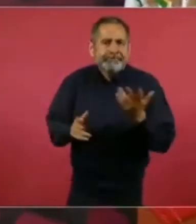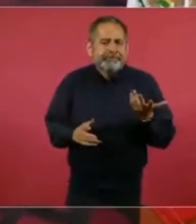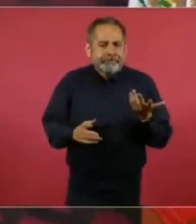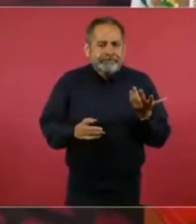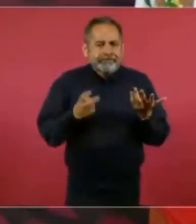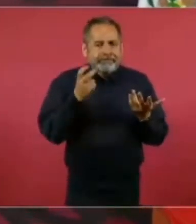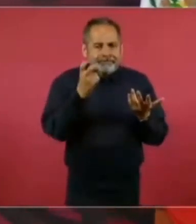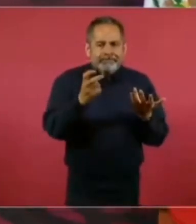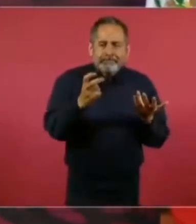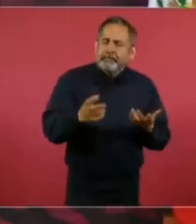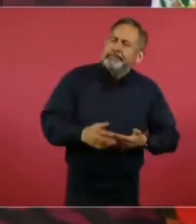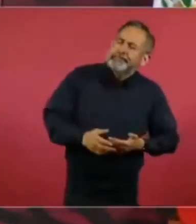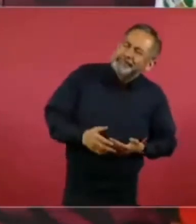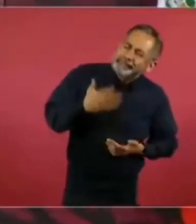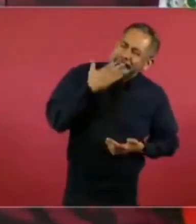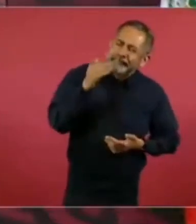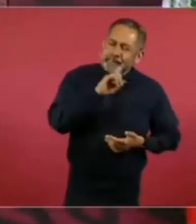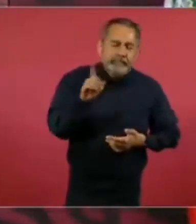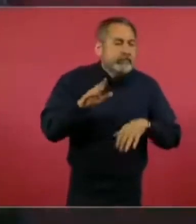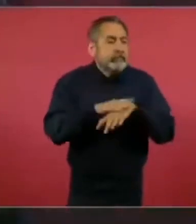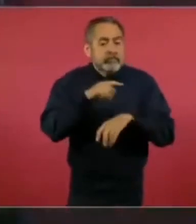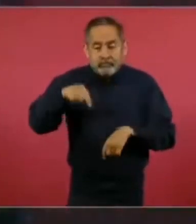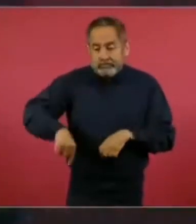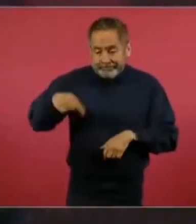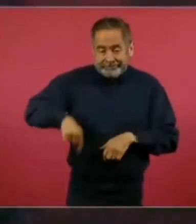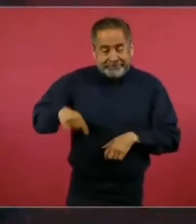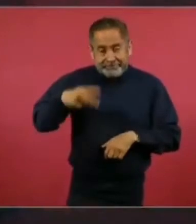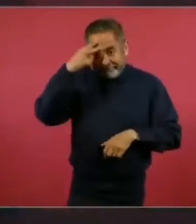competencia desleal con nuestros productores